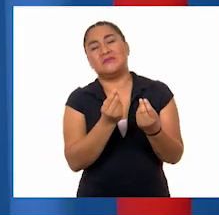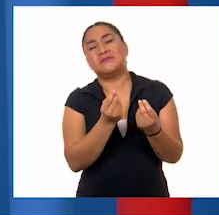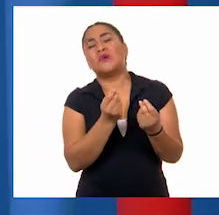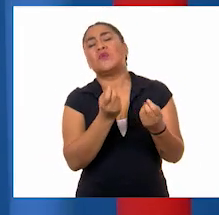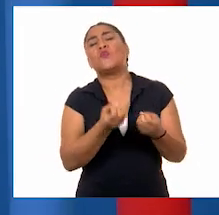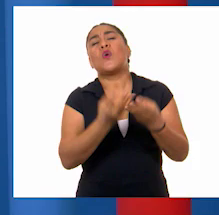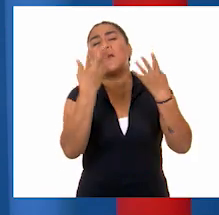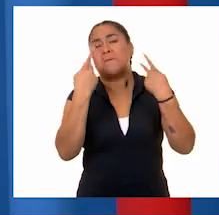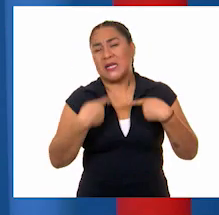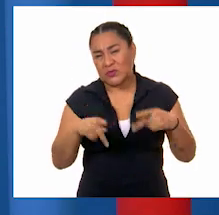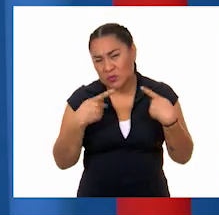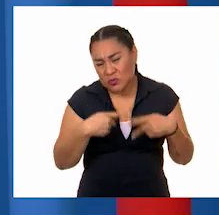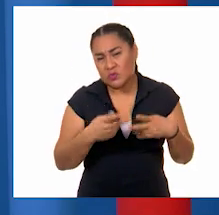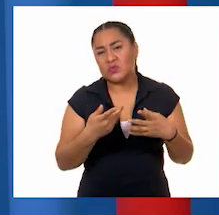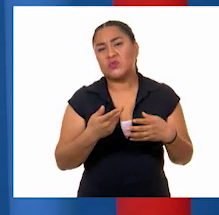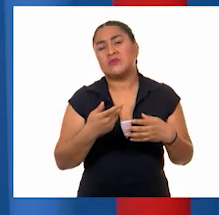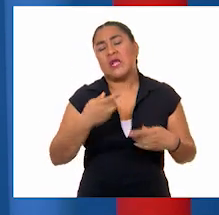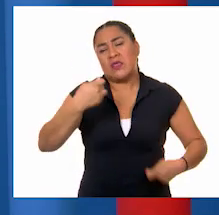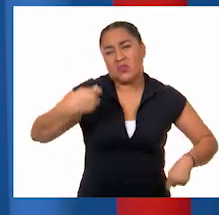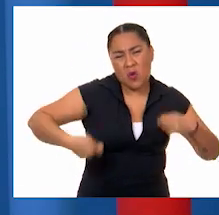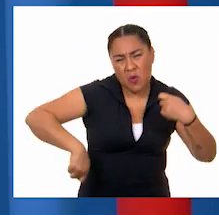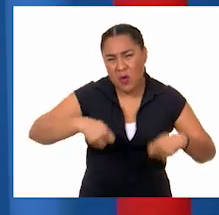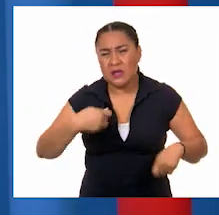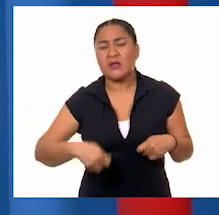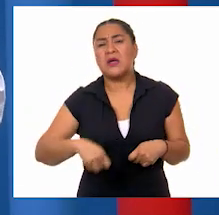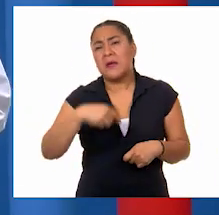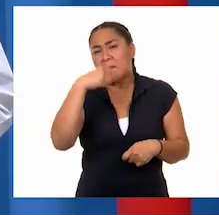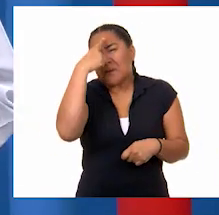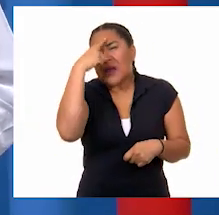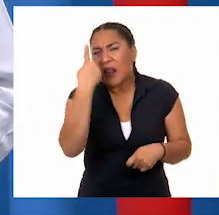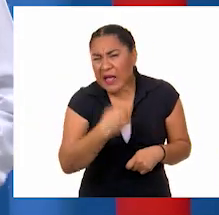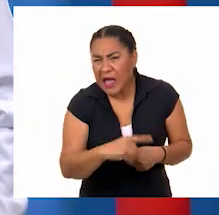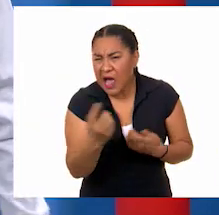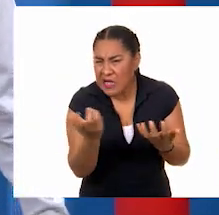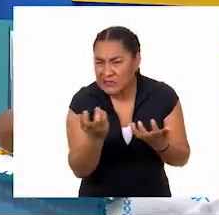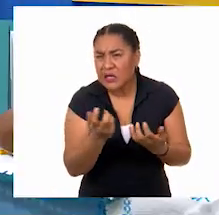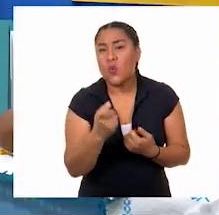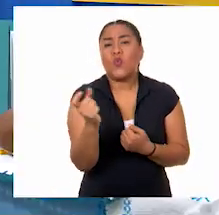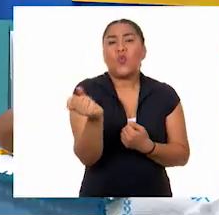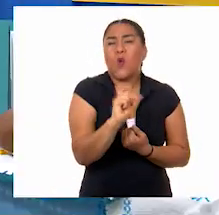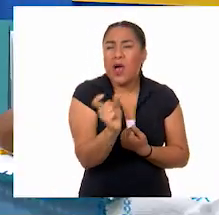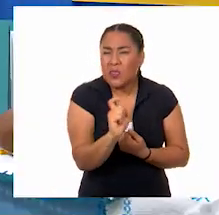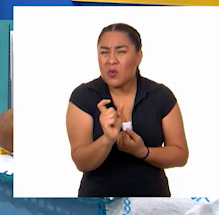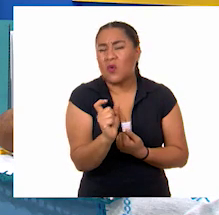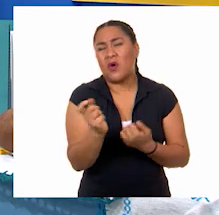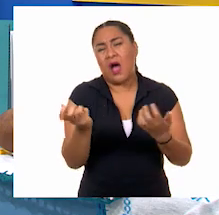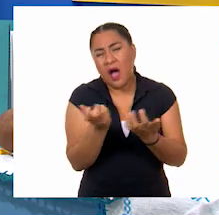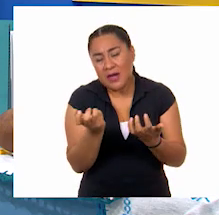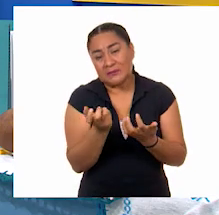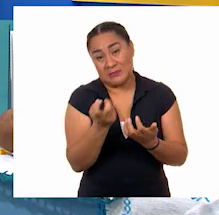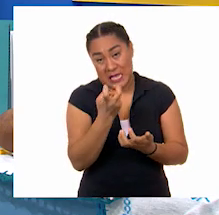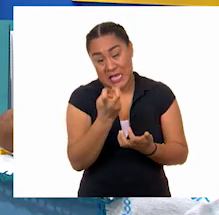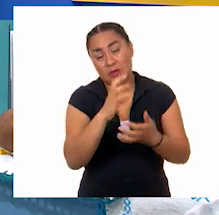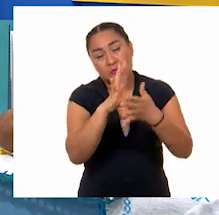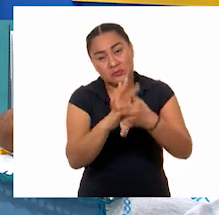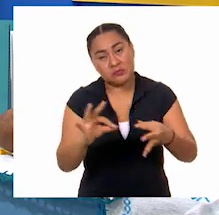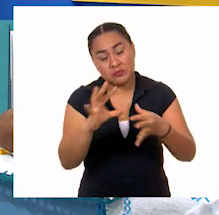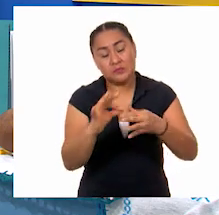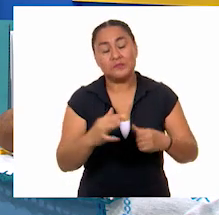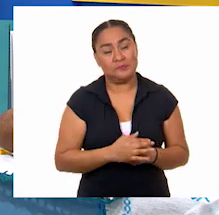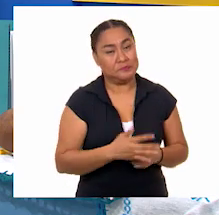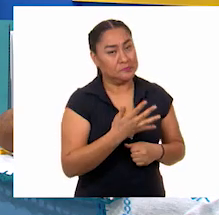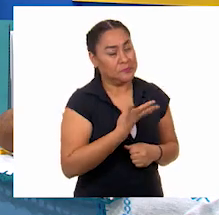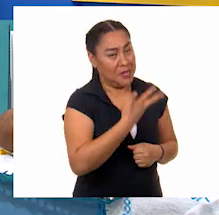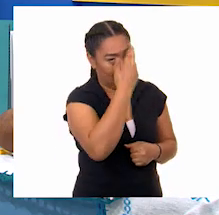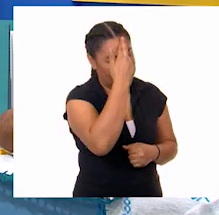de la danza, cuándo y para qué se realiza y cómo se prepara. Es correcto, estimado Joaquín. Gracias, maestro. Con